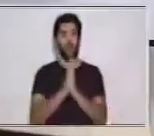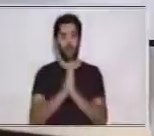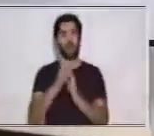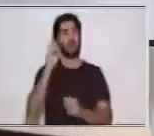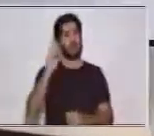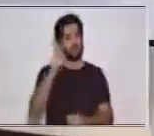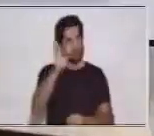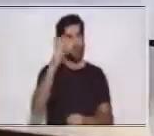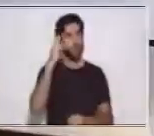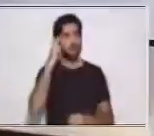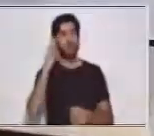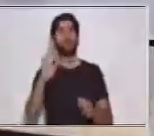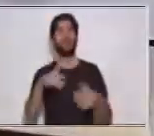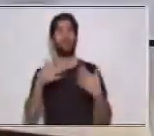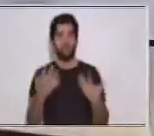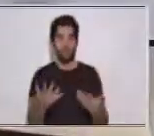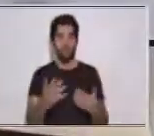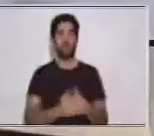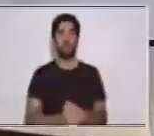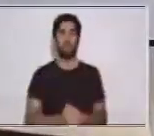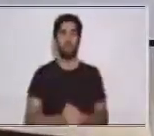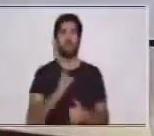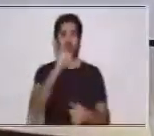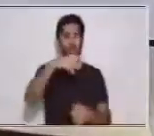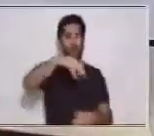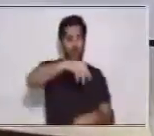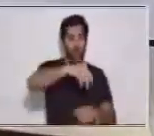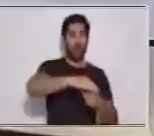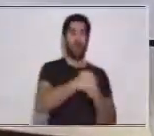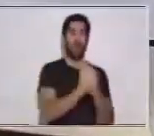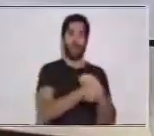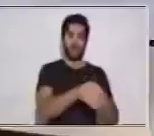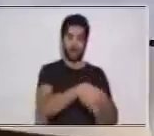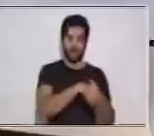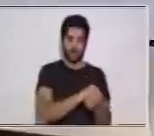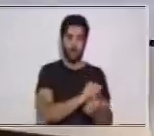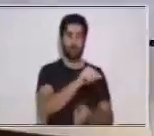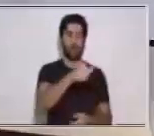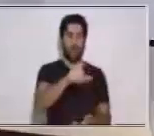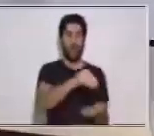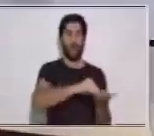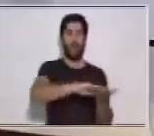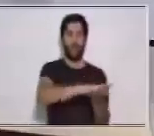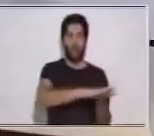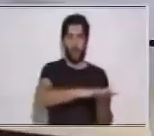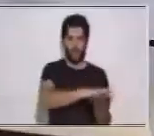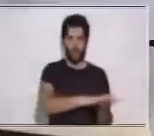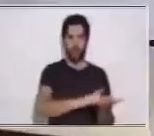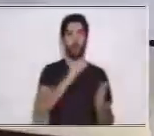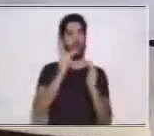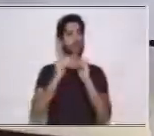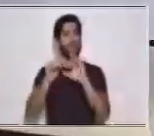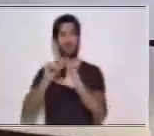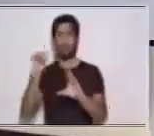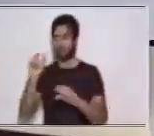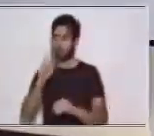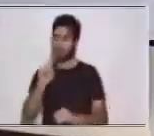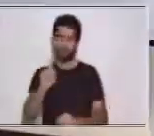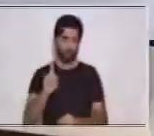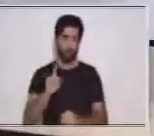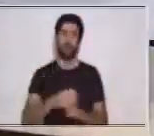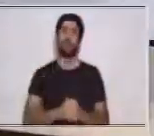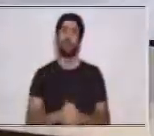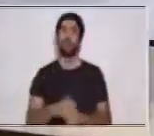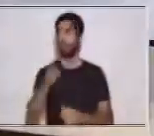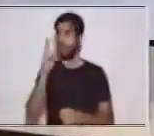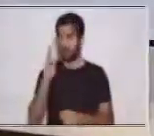te recordamos nuevamente lavarte tus manos constantemente con agua y jabón. No salgas, al menos que sea